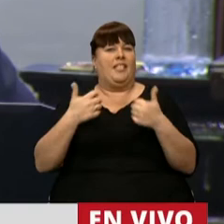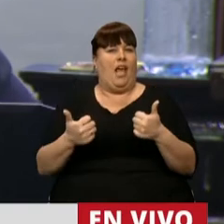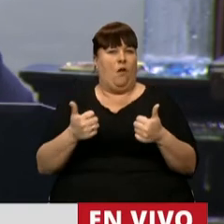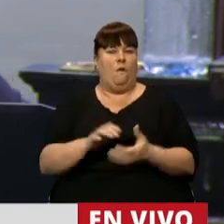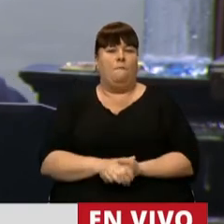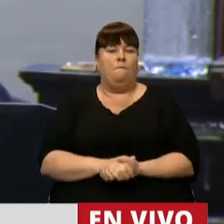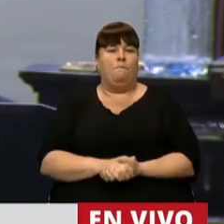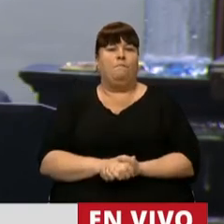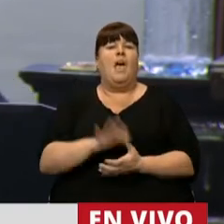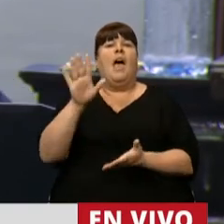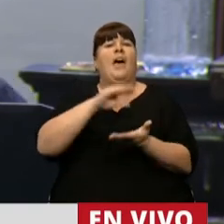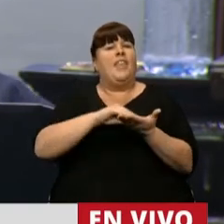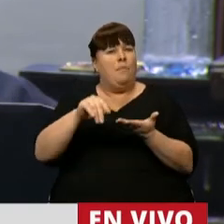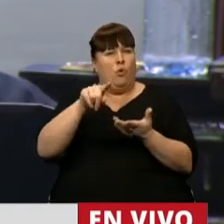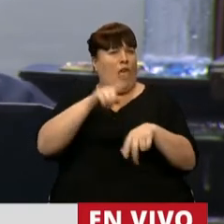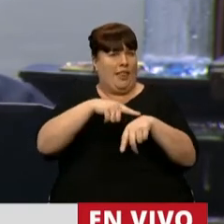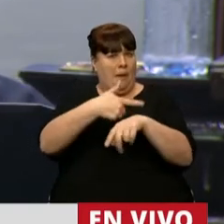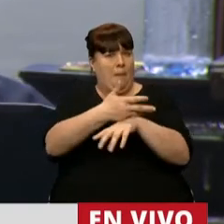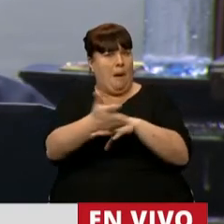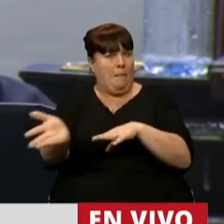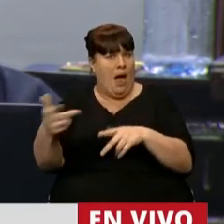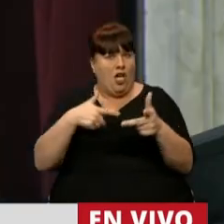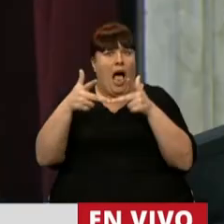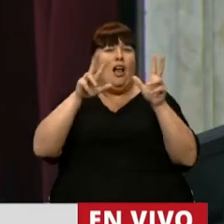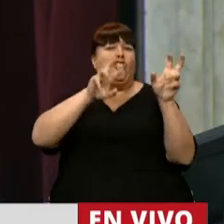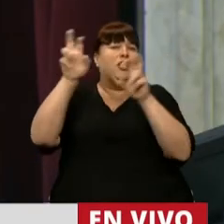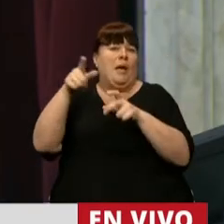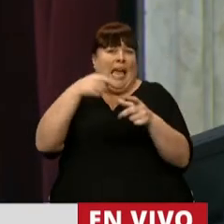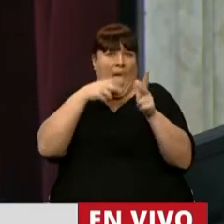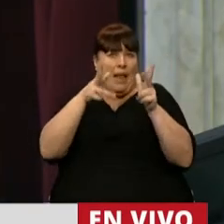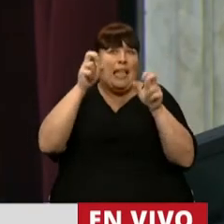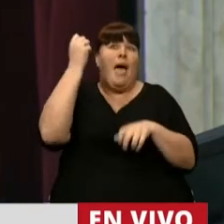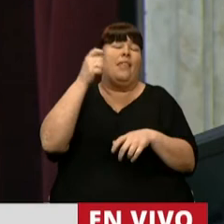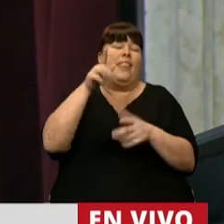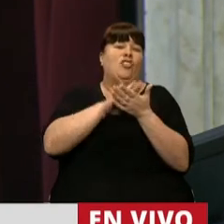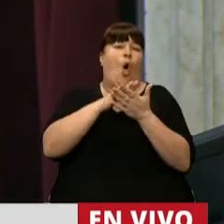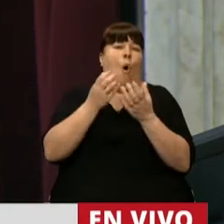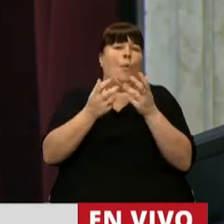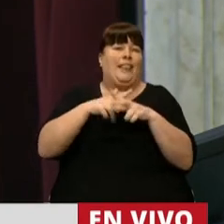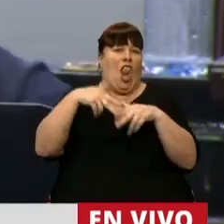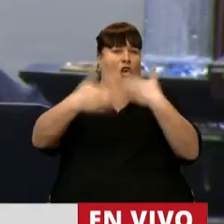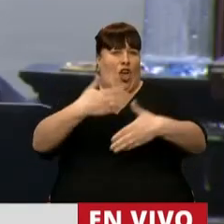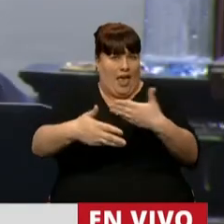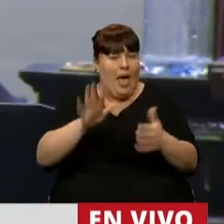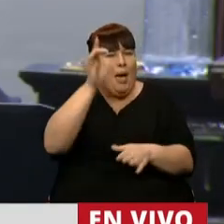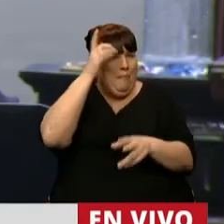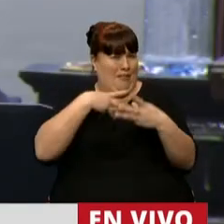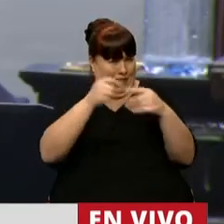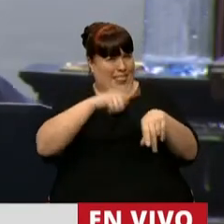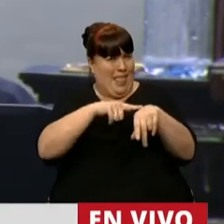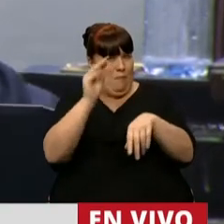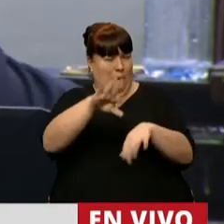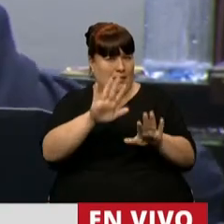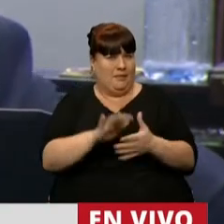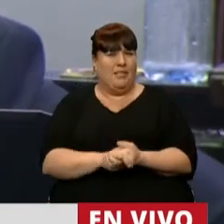sanitaria. Y probablemente sea mucho. Fuera de tiempo y estamos tratando por siquiera hablar del tema de economía del conocimiento. Sí, déjeme terminar, señora presidenta, déme tiempo.